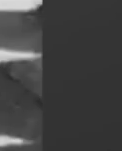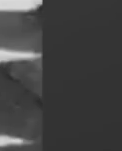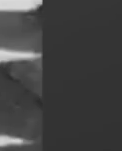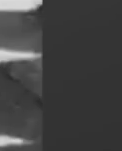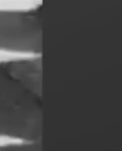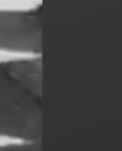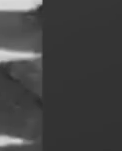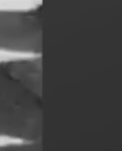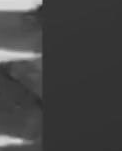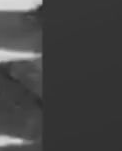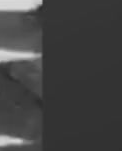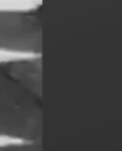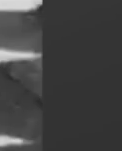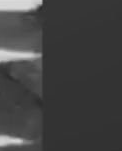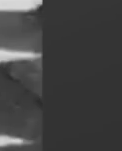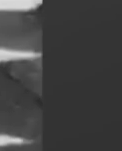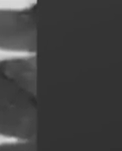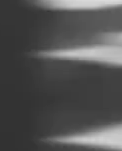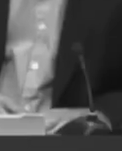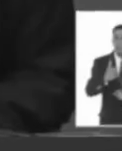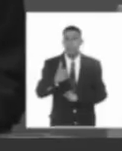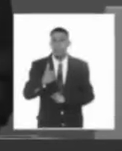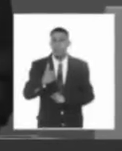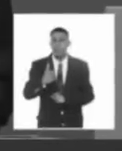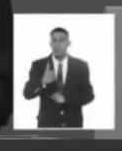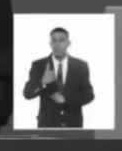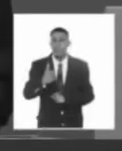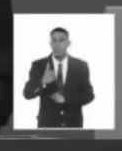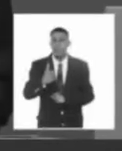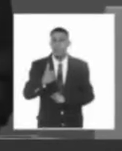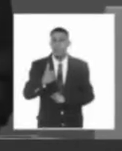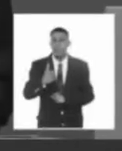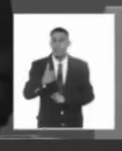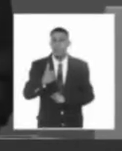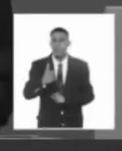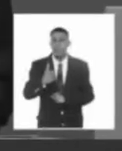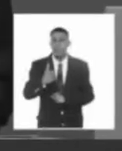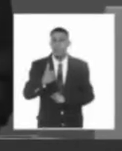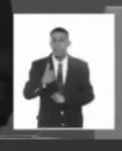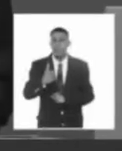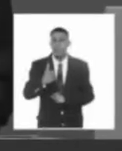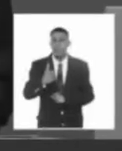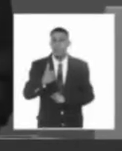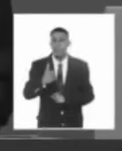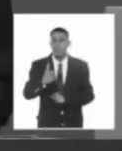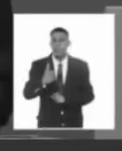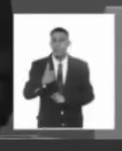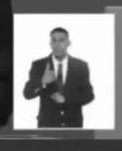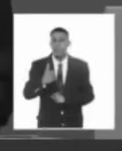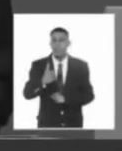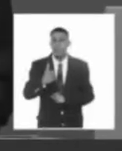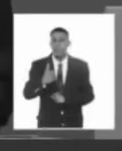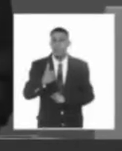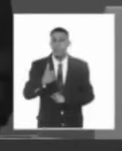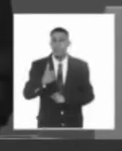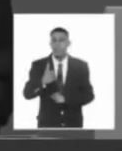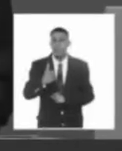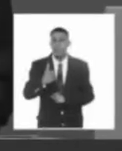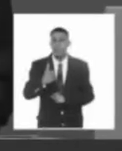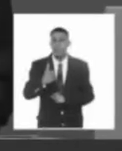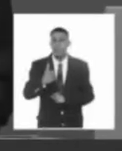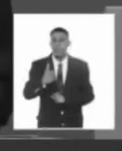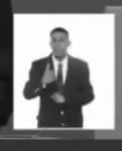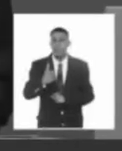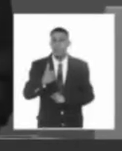haya en condiciones para vender ni un pan con aceite ustedes tienen en sus manos el 99% de los medios de producción y están llamando